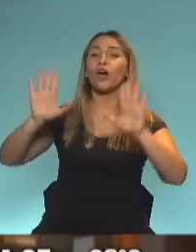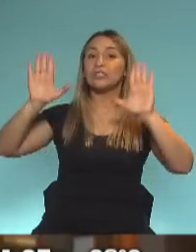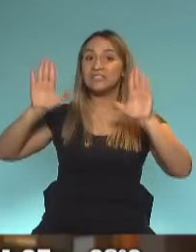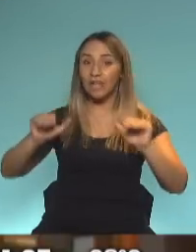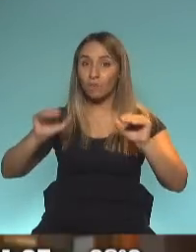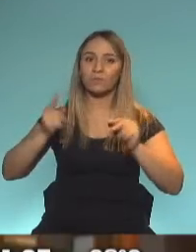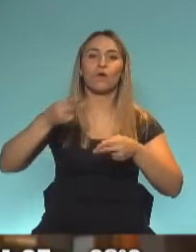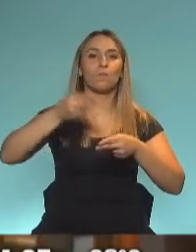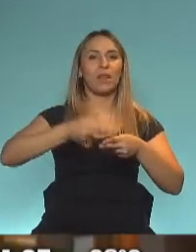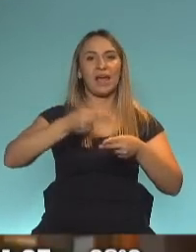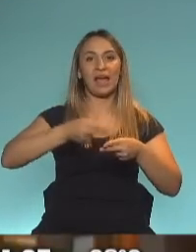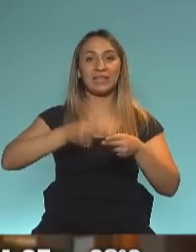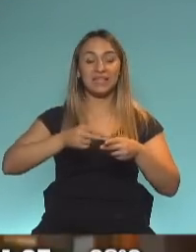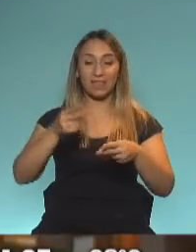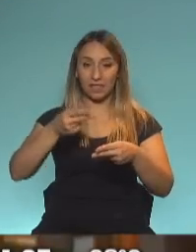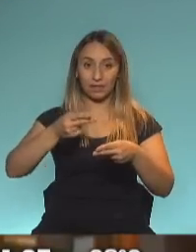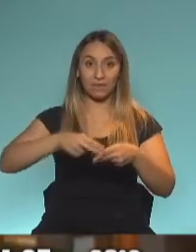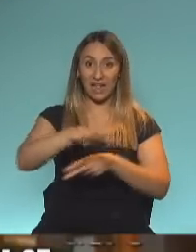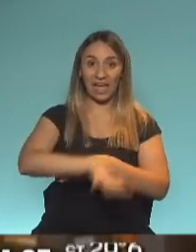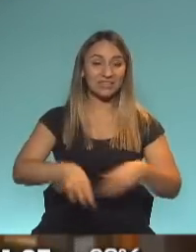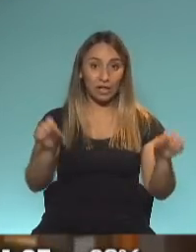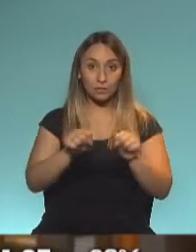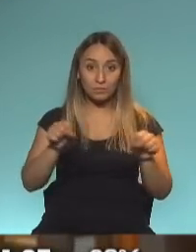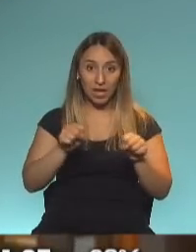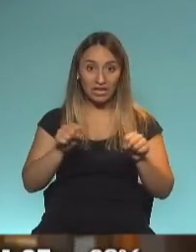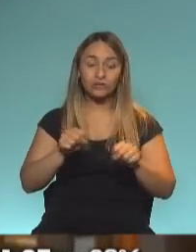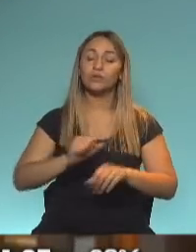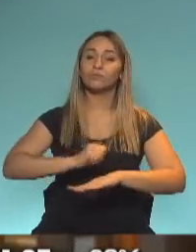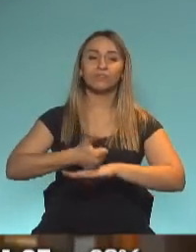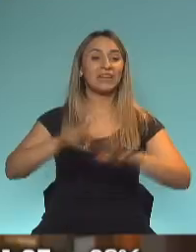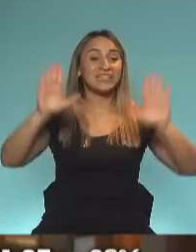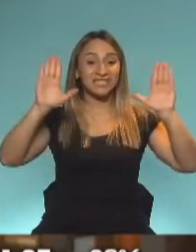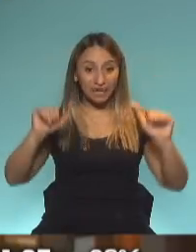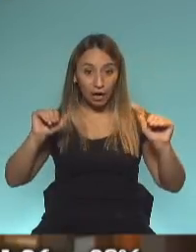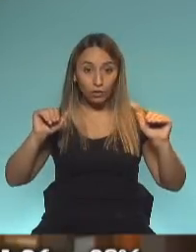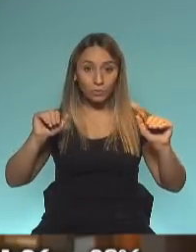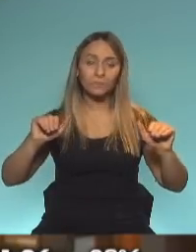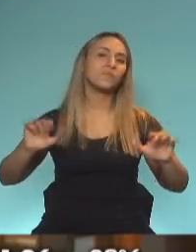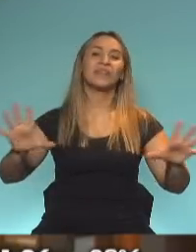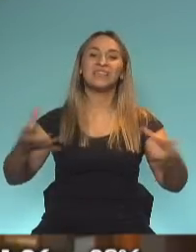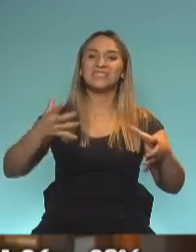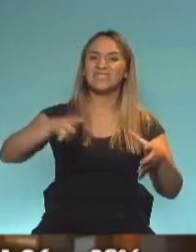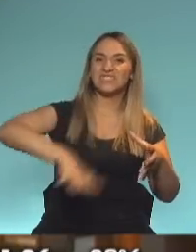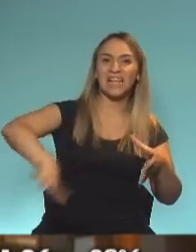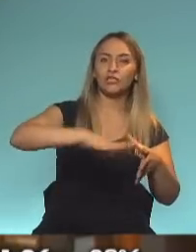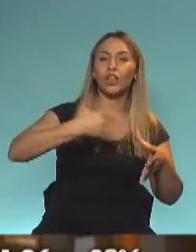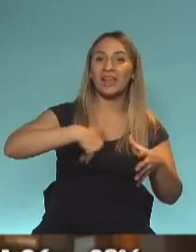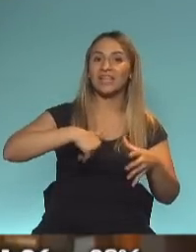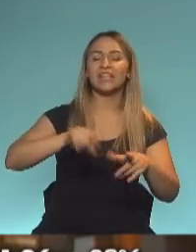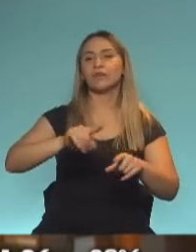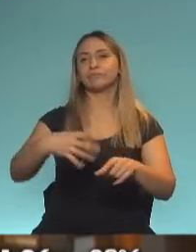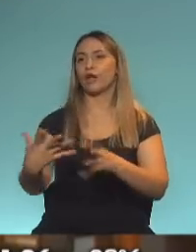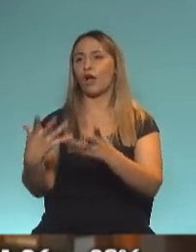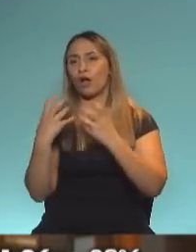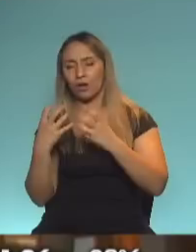la Plaza de Mayo, ningún sector de la Argentina, ni los que no nos quieren, ni los que no nos votaron, ni los